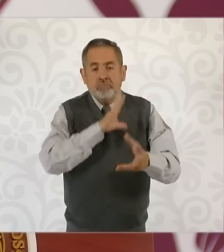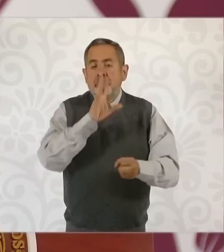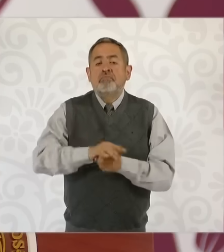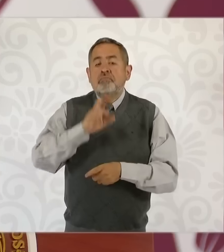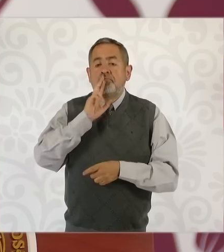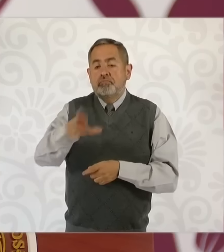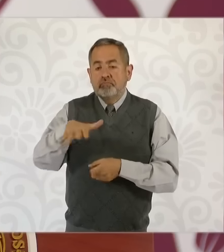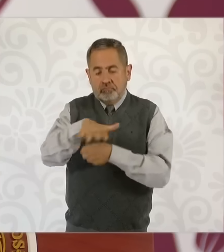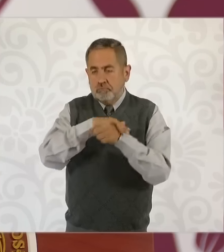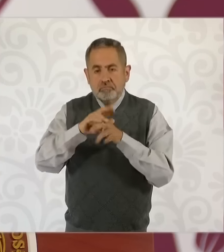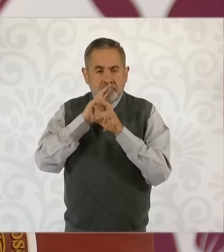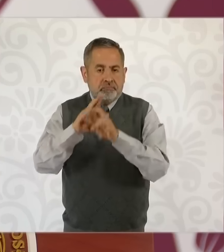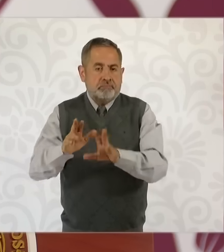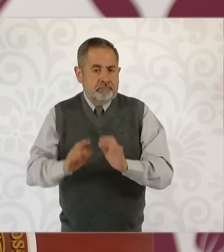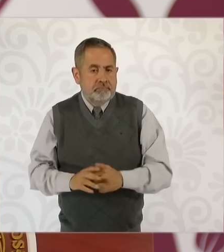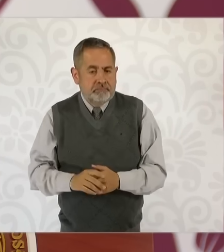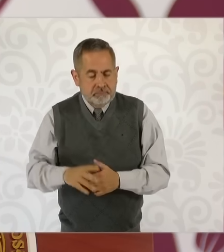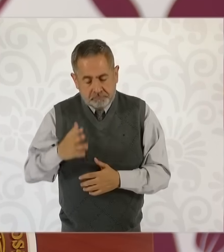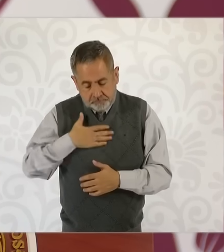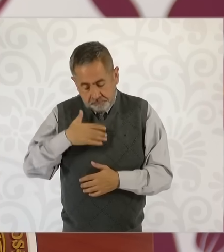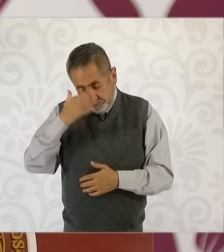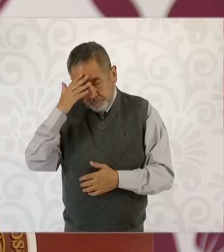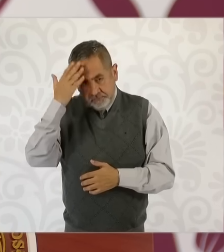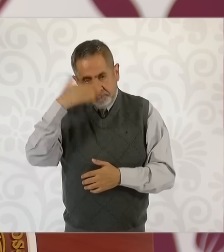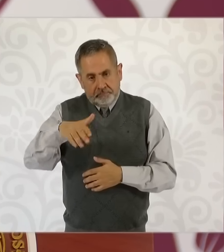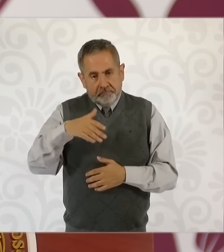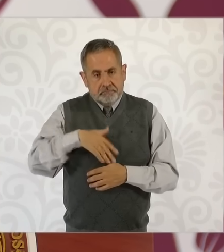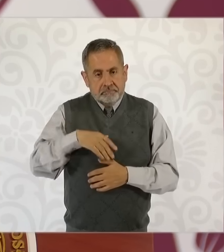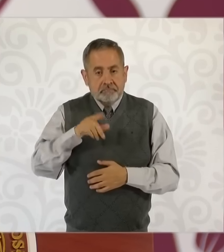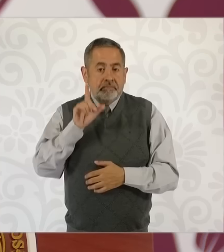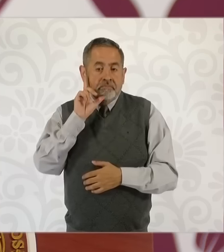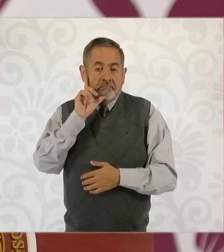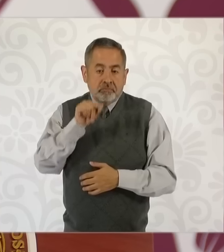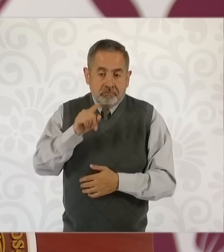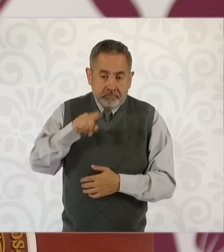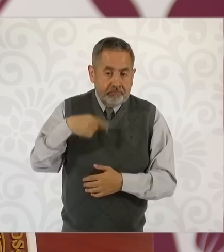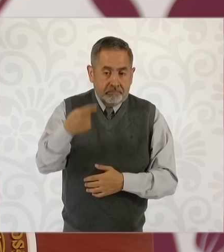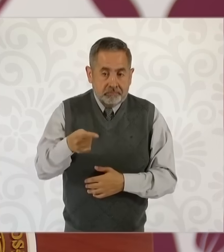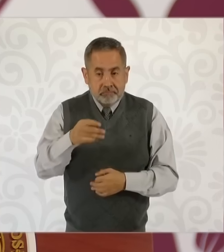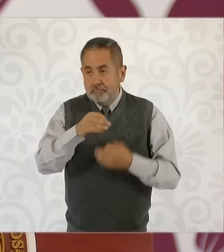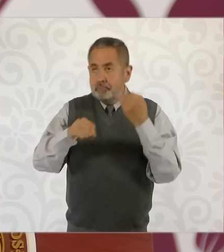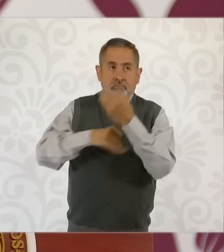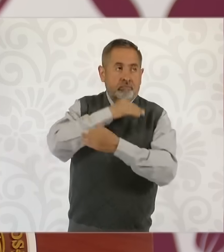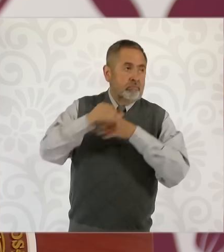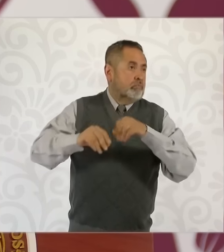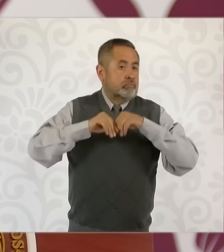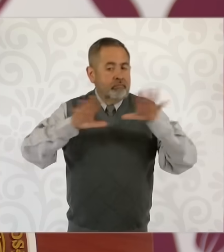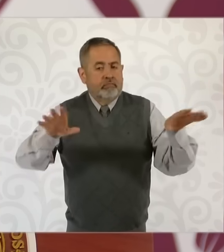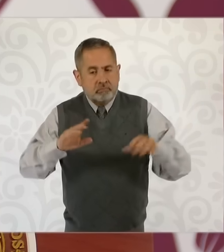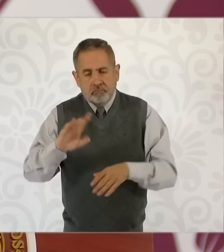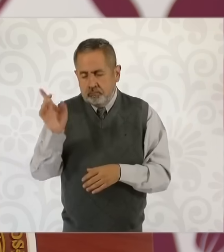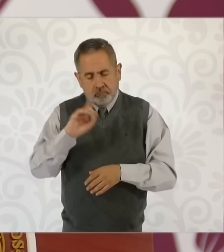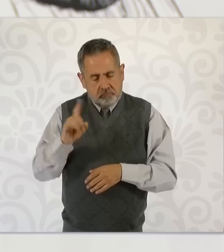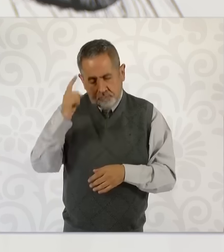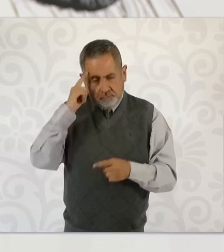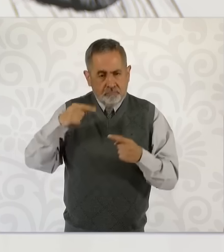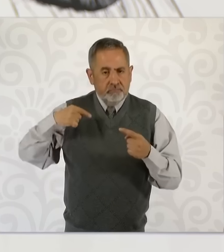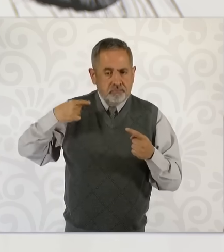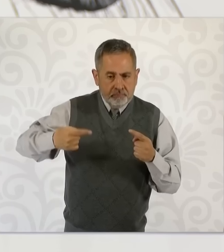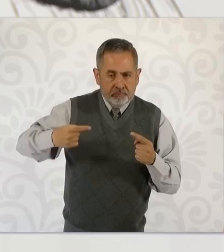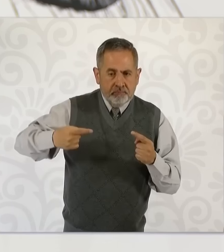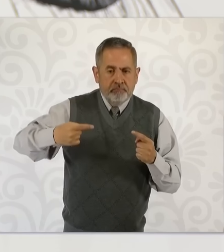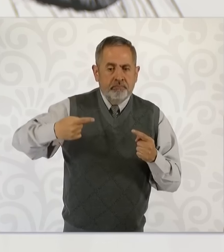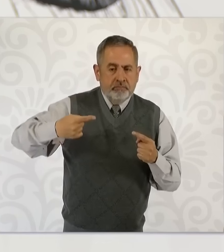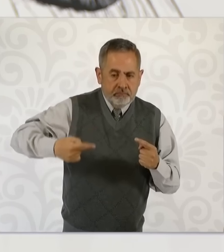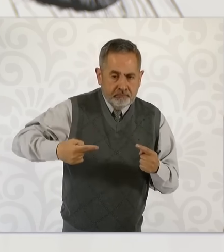los locales. Hasta donde no va a ser al día siguiente todo, sino que cada día van a estar